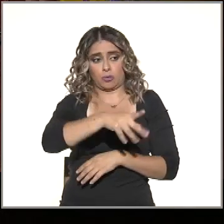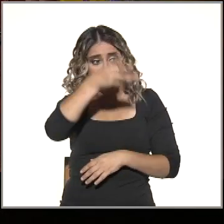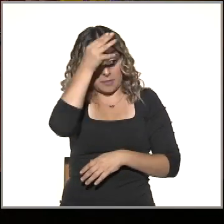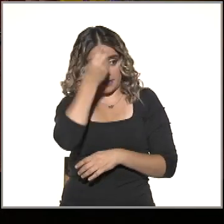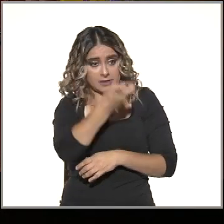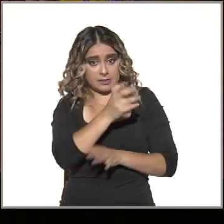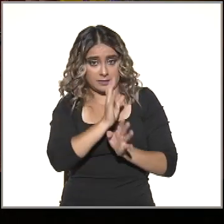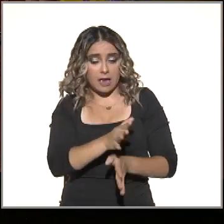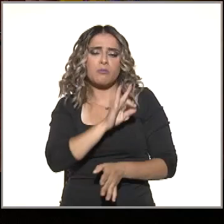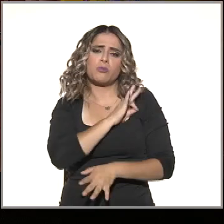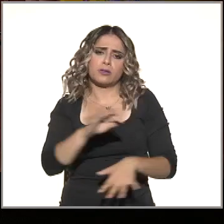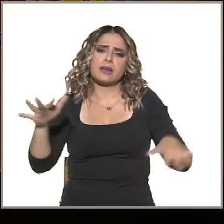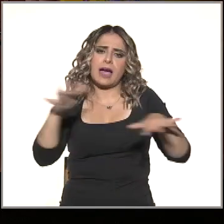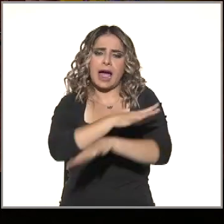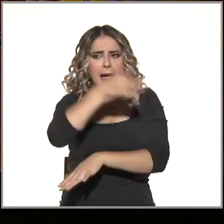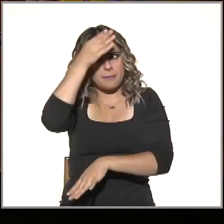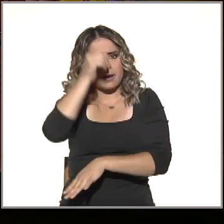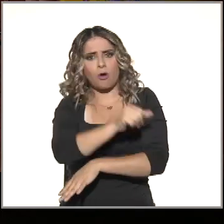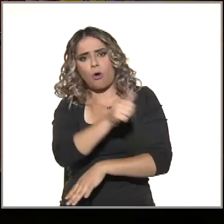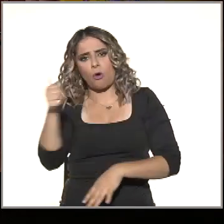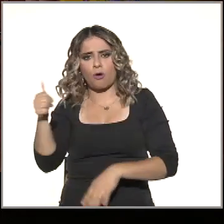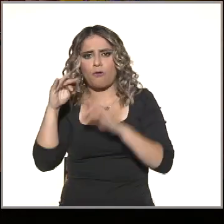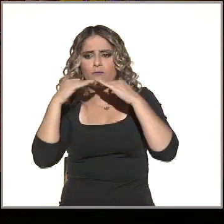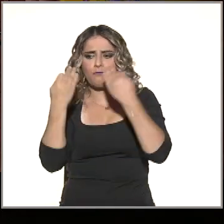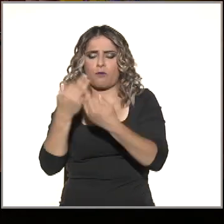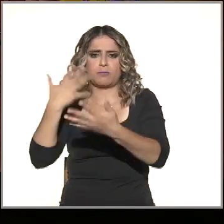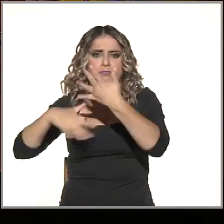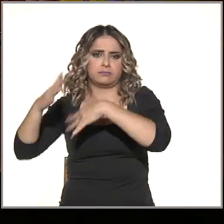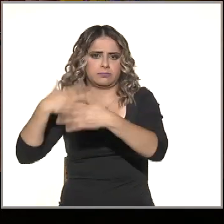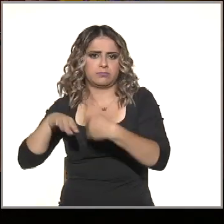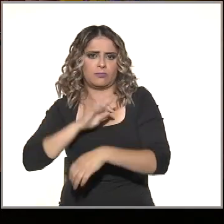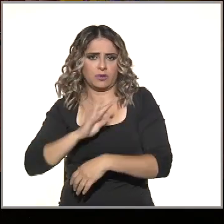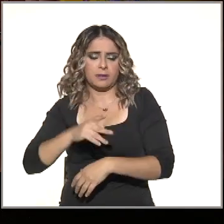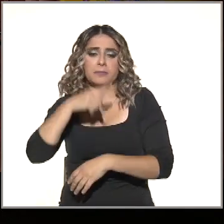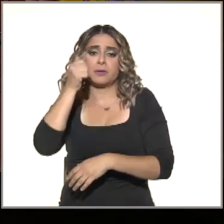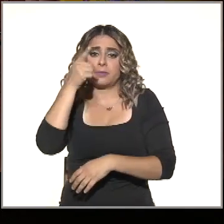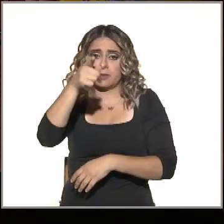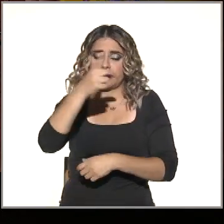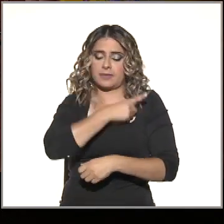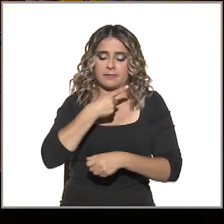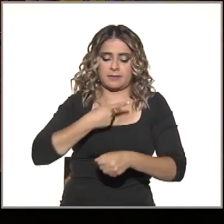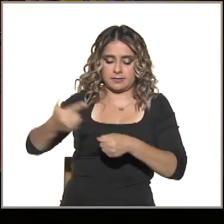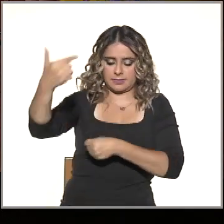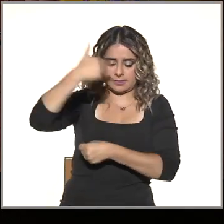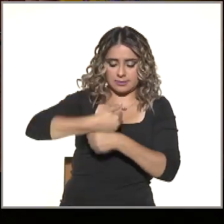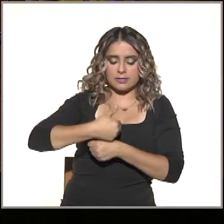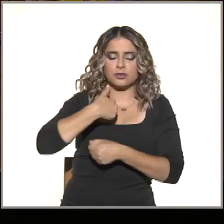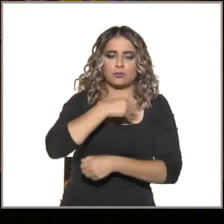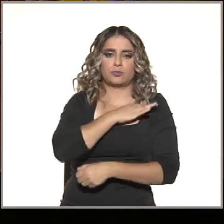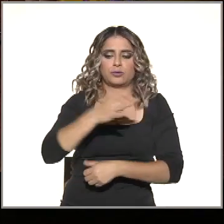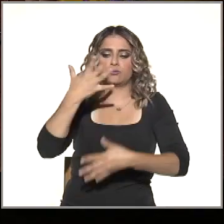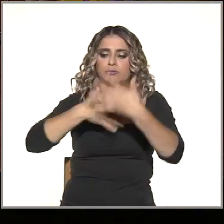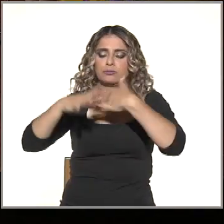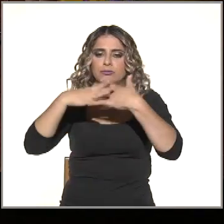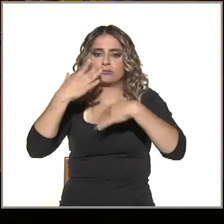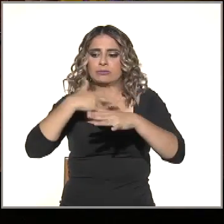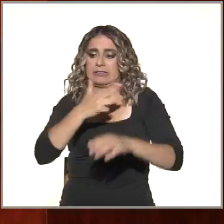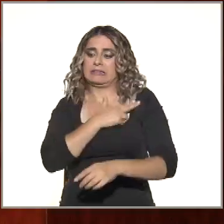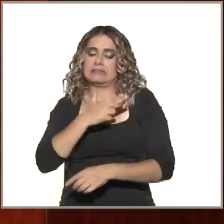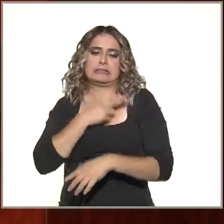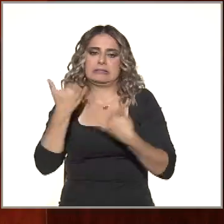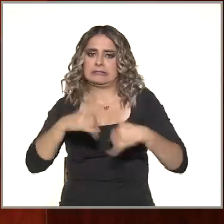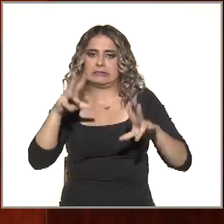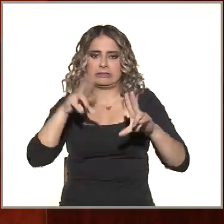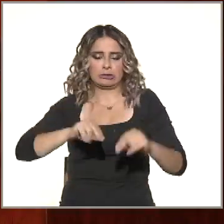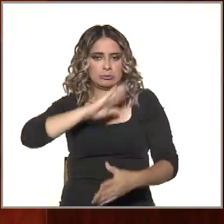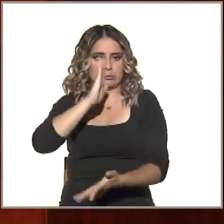¿no? Sí podemos hacerlo. Y la primera es darte cuenta que sí puedes hacerlo y que quieres hacerlo